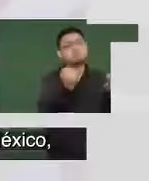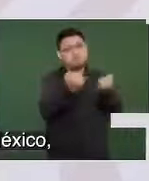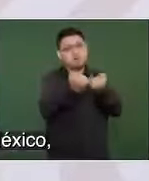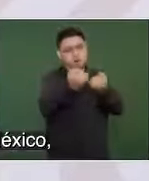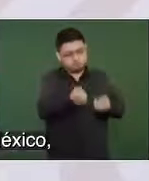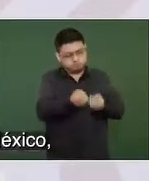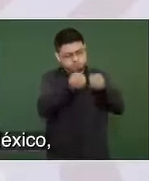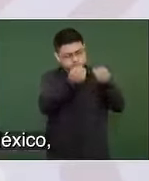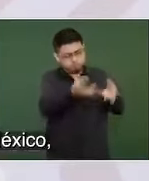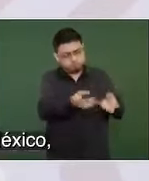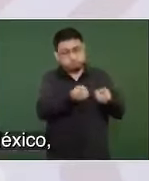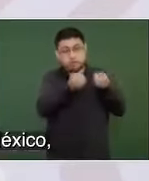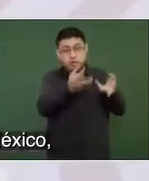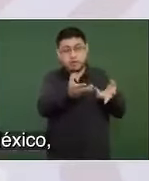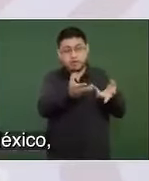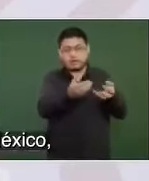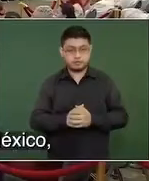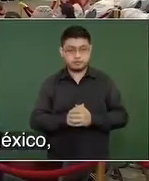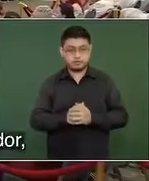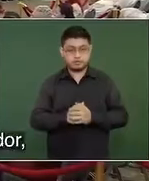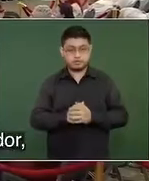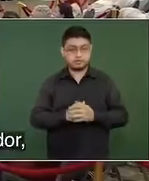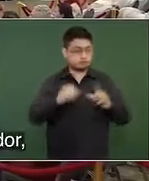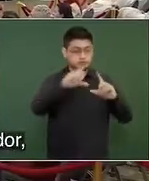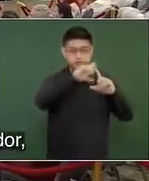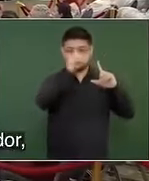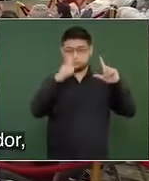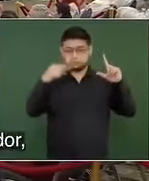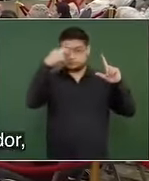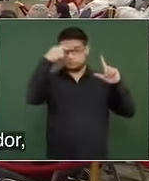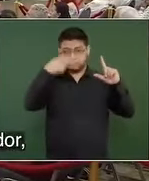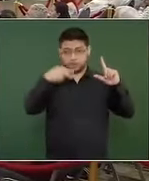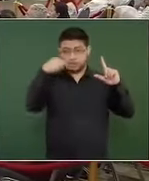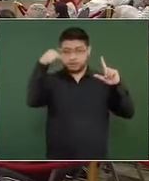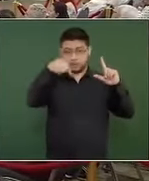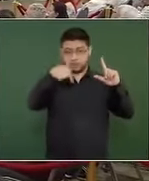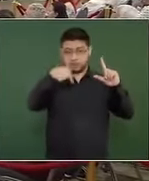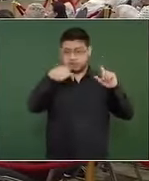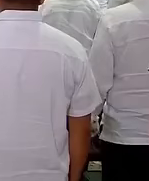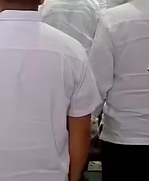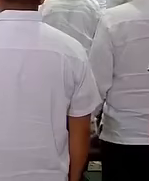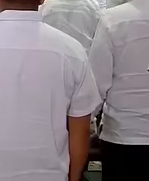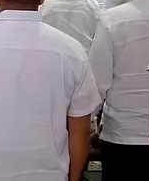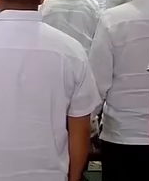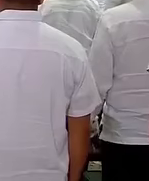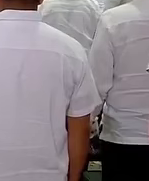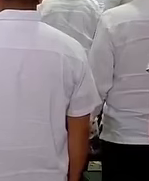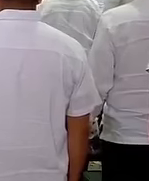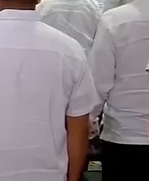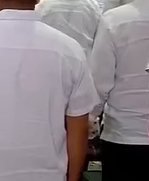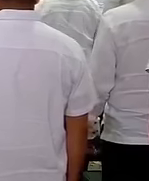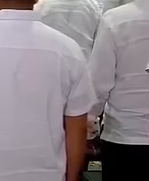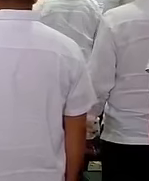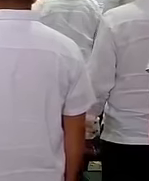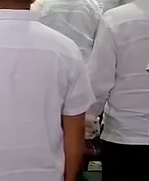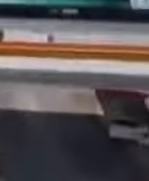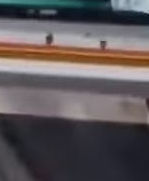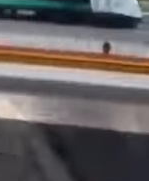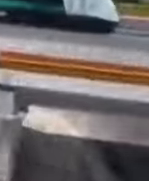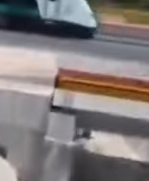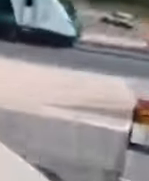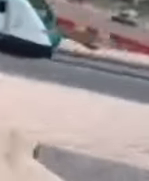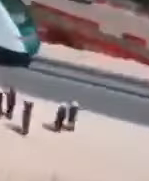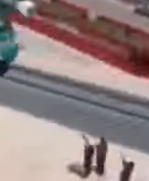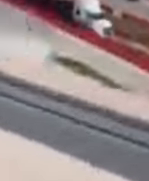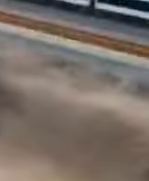en un hecho histórico desde el sureste de México el presidente Andrés Manuel López Obrador rindió su quinto informe de gobierno en la ciudad de Campeche